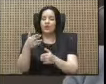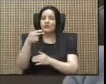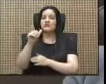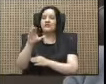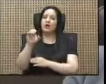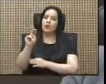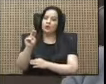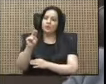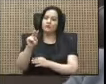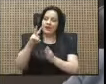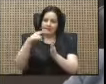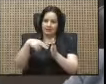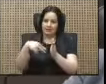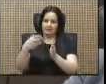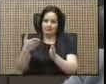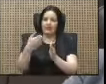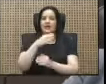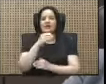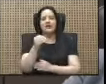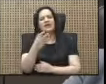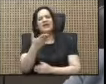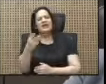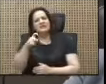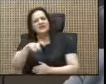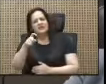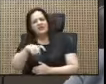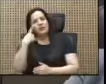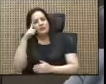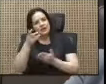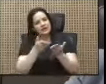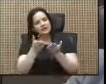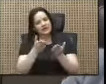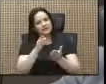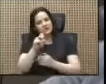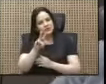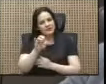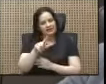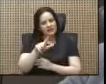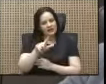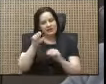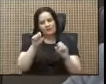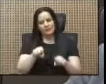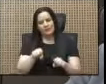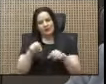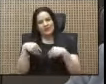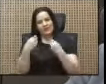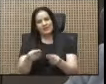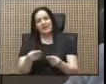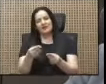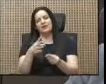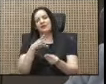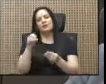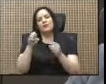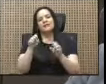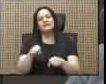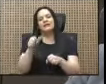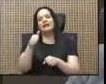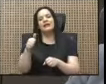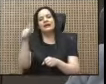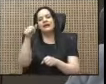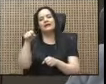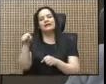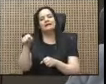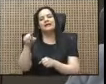Entonces, ¿qué se requiere para que el servicio civil pueda ser el garante de la